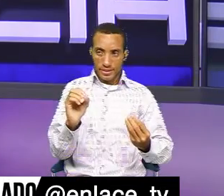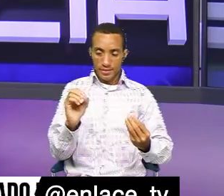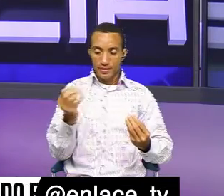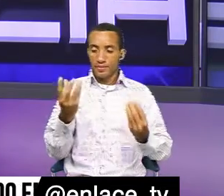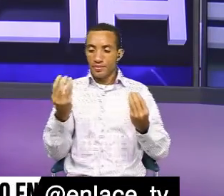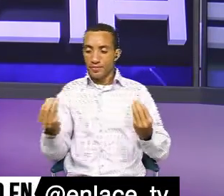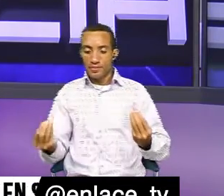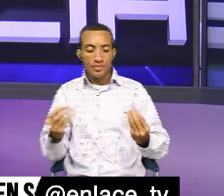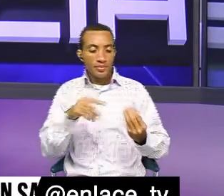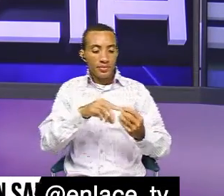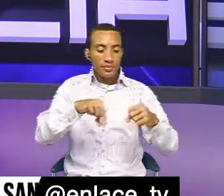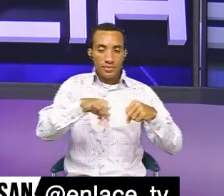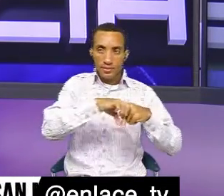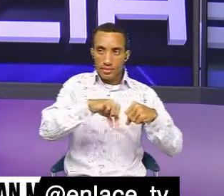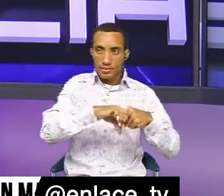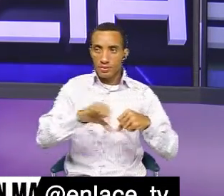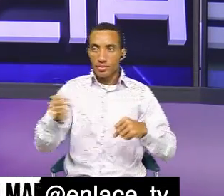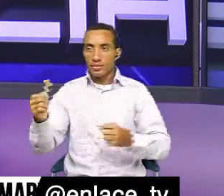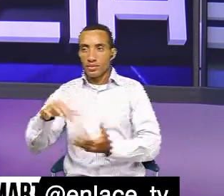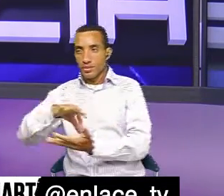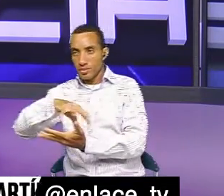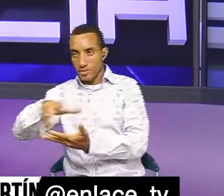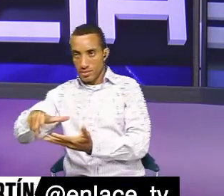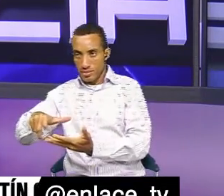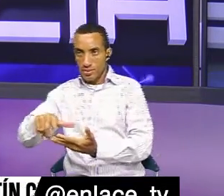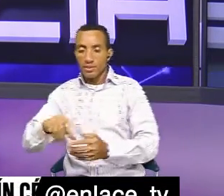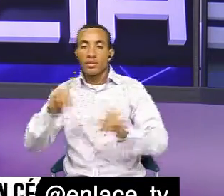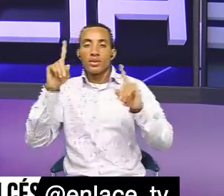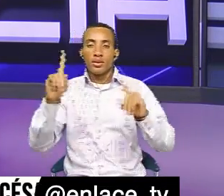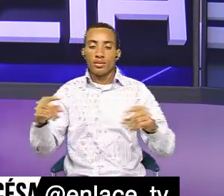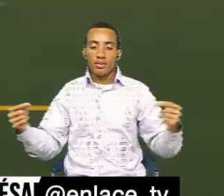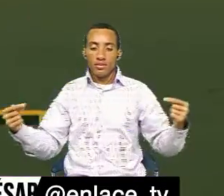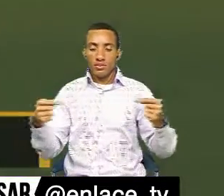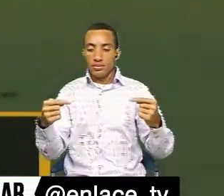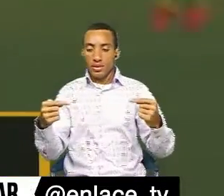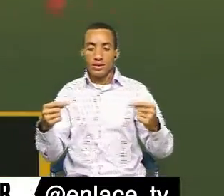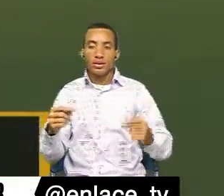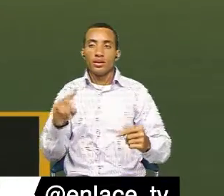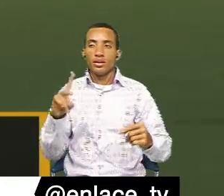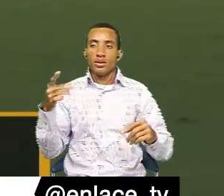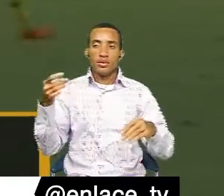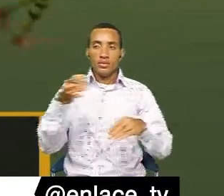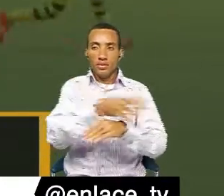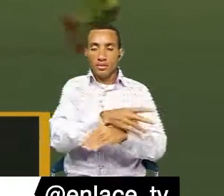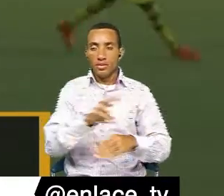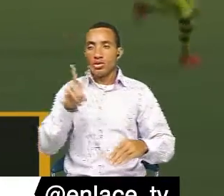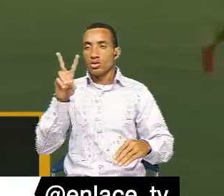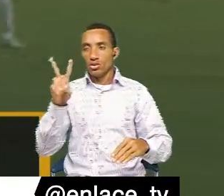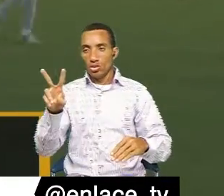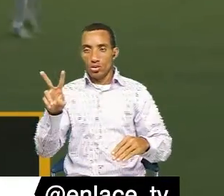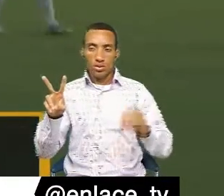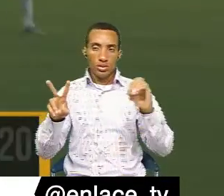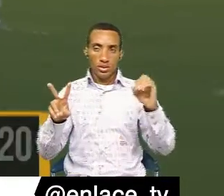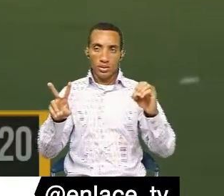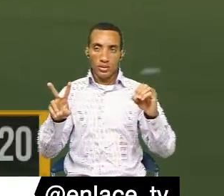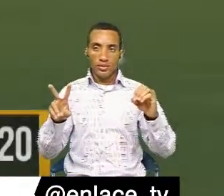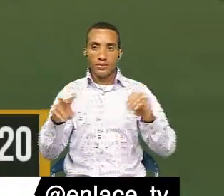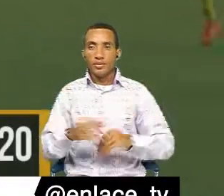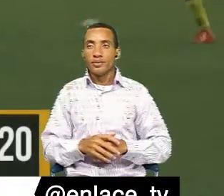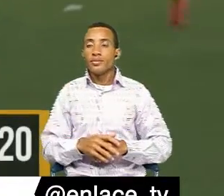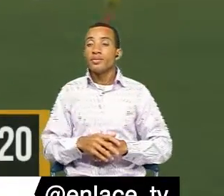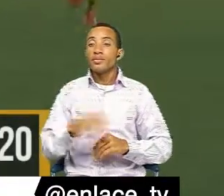Santander. La máquina amarilla fue derrotada 2-0 por el visitante. El partido de ida que se jugó en el Puerto Petrolero dejó como victorioso